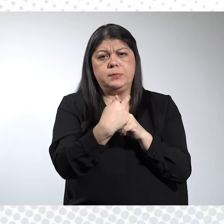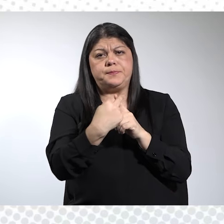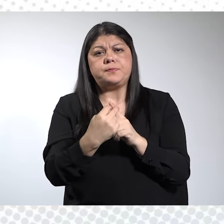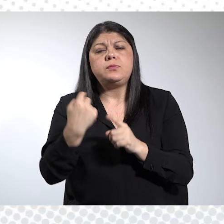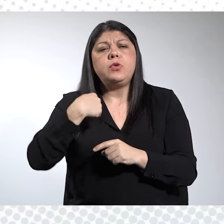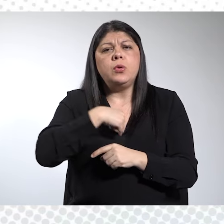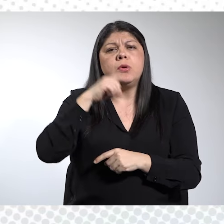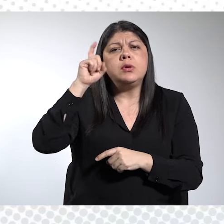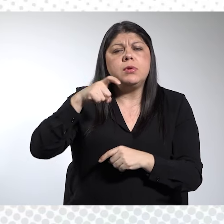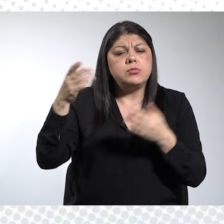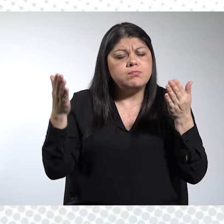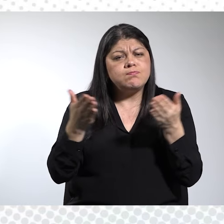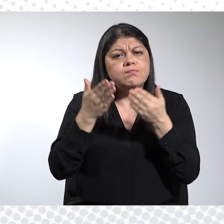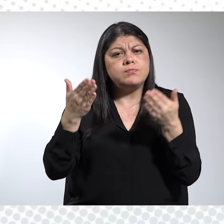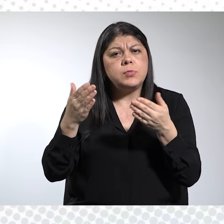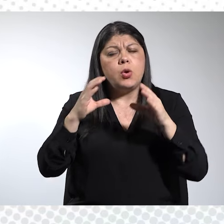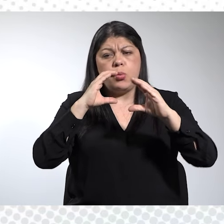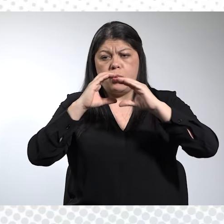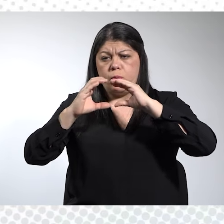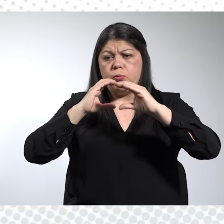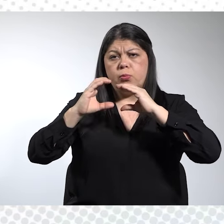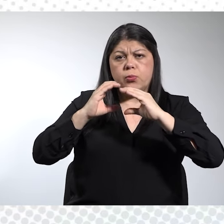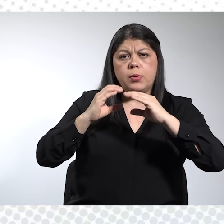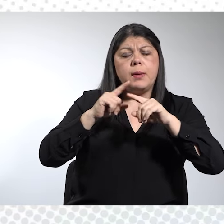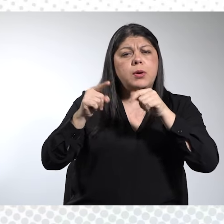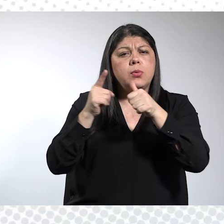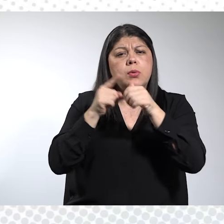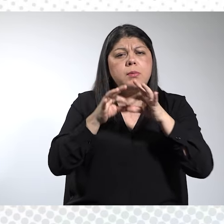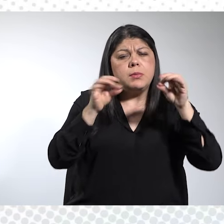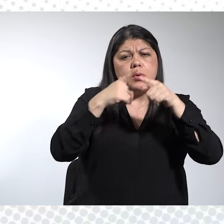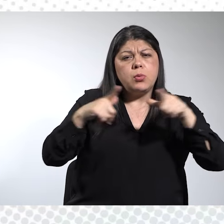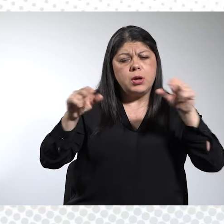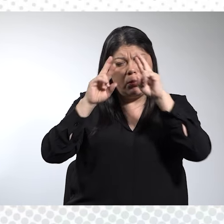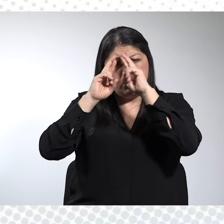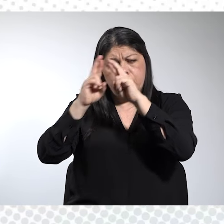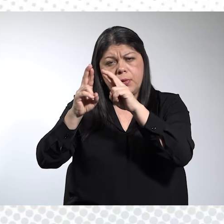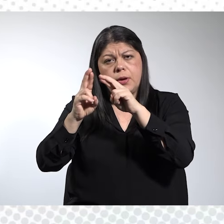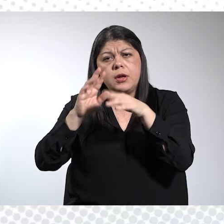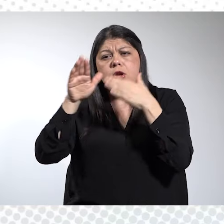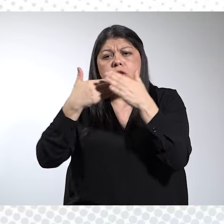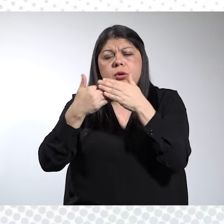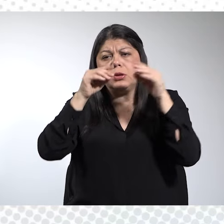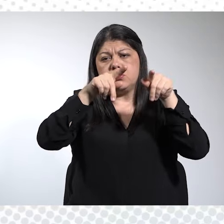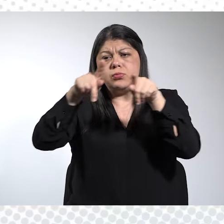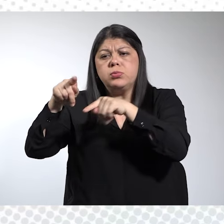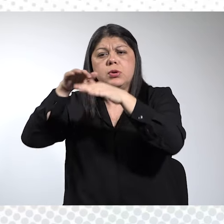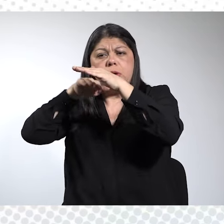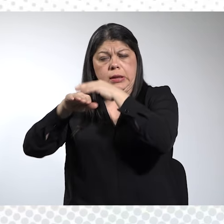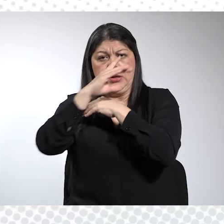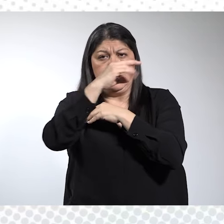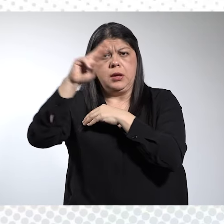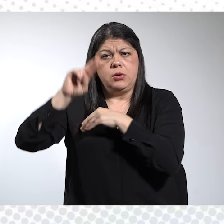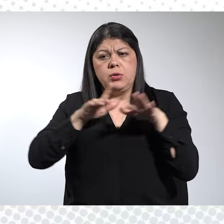estigmas, nosotros venimos a propiciar una comunicación y sobre todo un lenguaje de respeto hacia todas las poblaciones